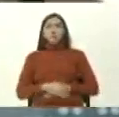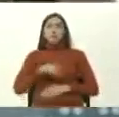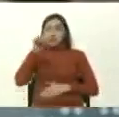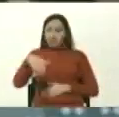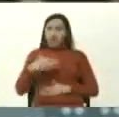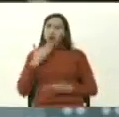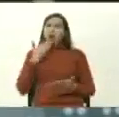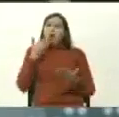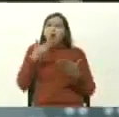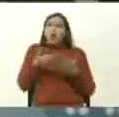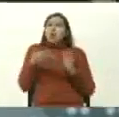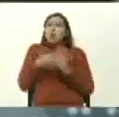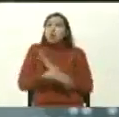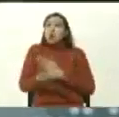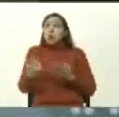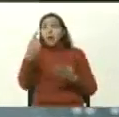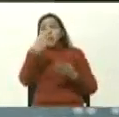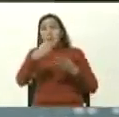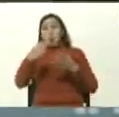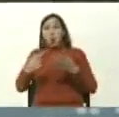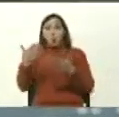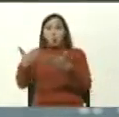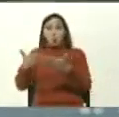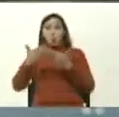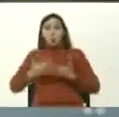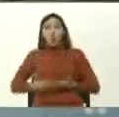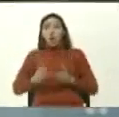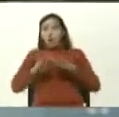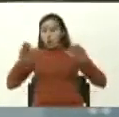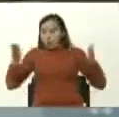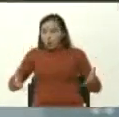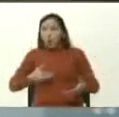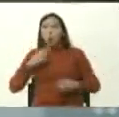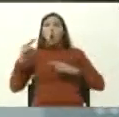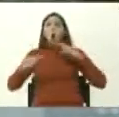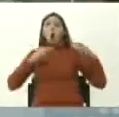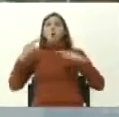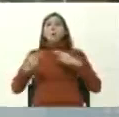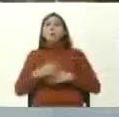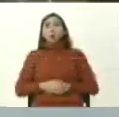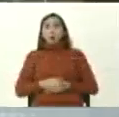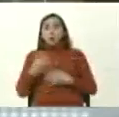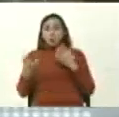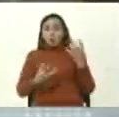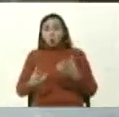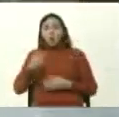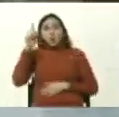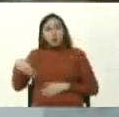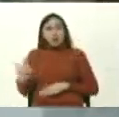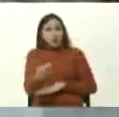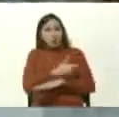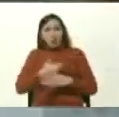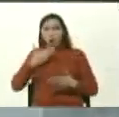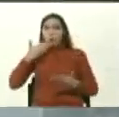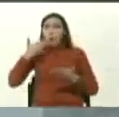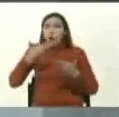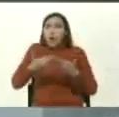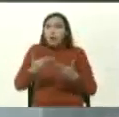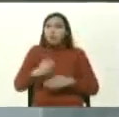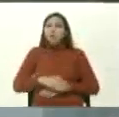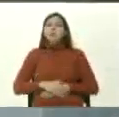las gracias por equipar uno de nuestros comedores, tanto a usted como a nuestro señor gobernador. Gracias, porque